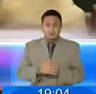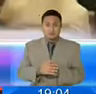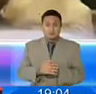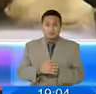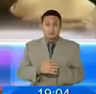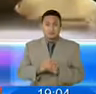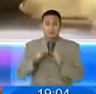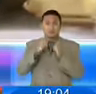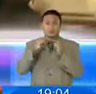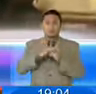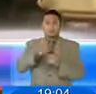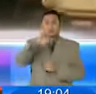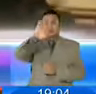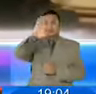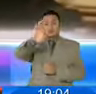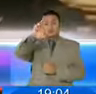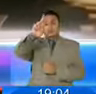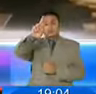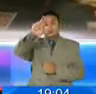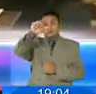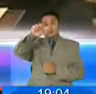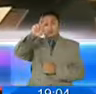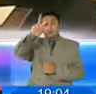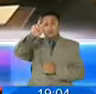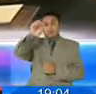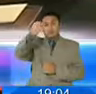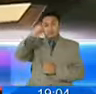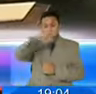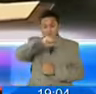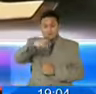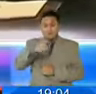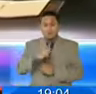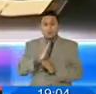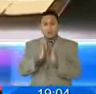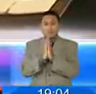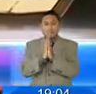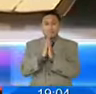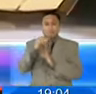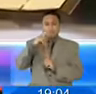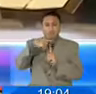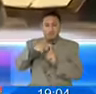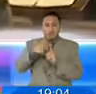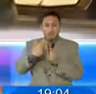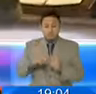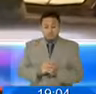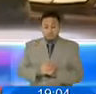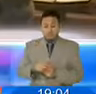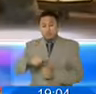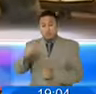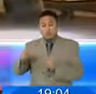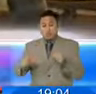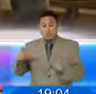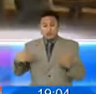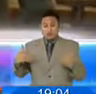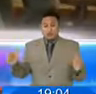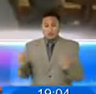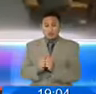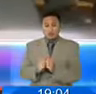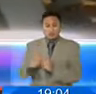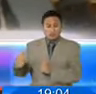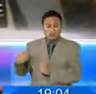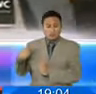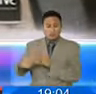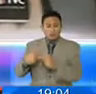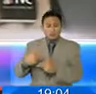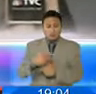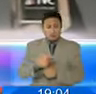traves está presidiendo la misa Aquí también se encuentran personalidades que han acompañado a monseñor luna tobar en